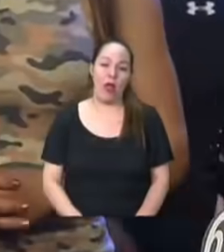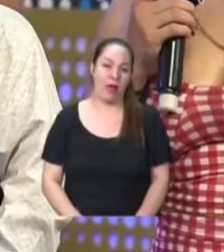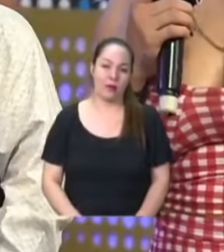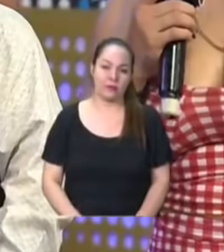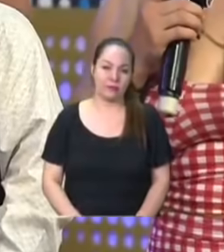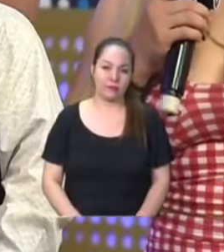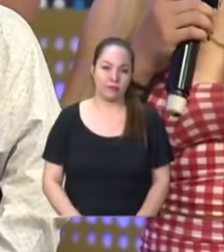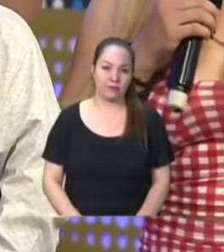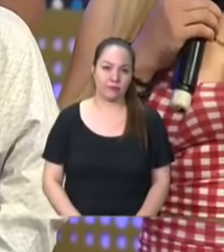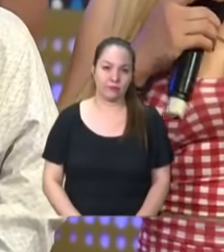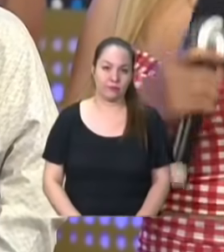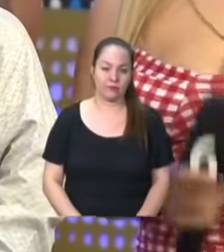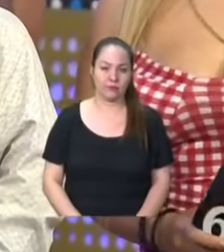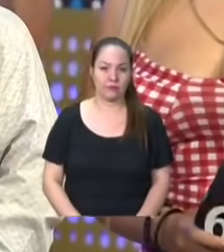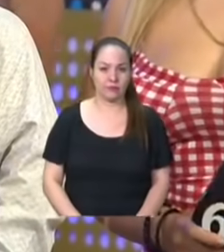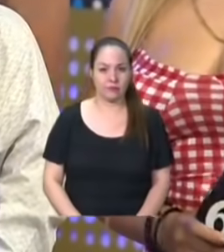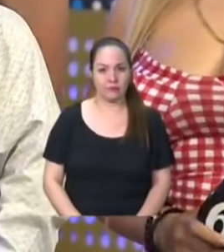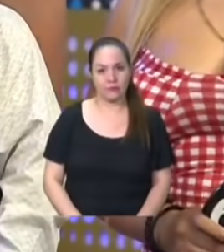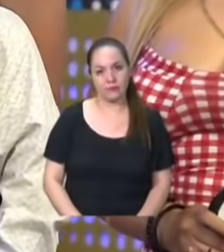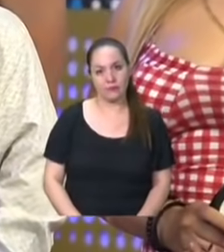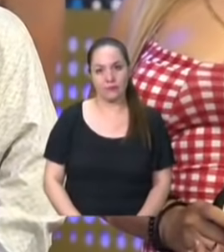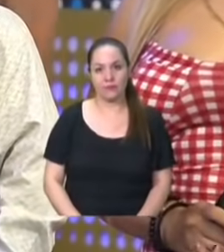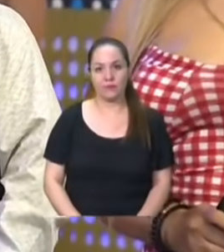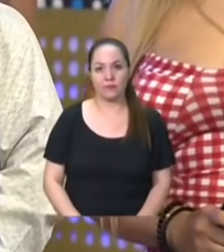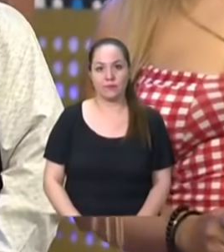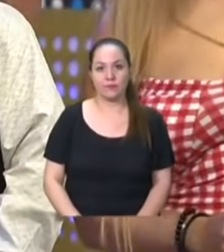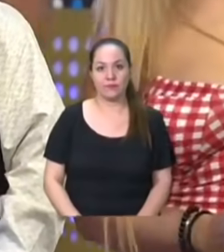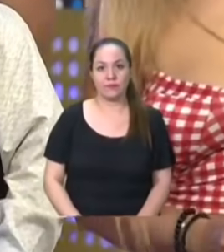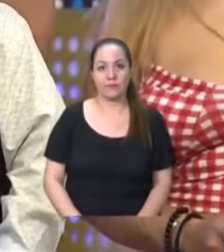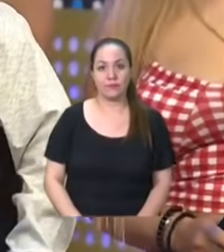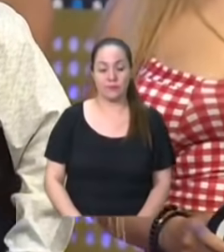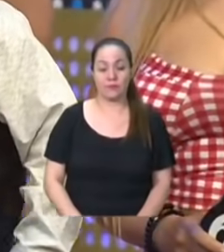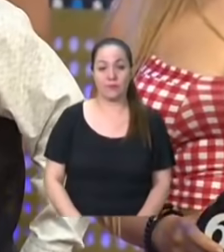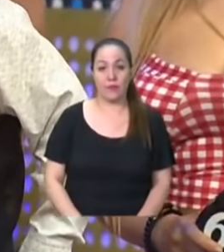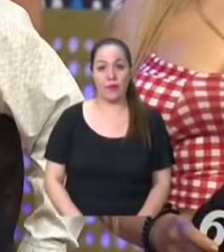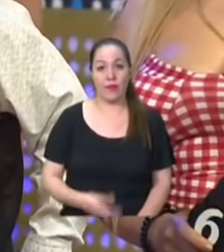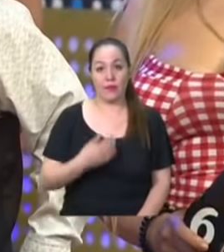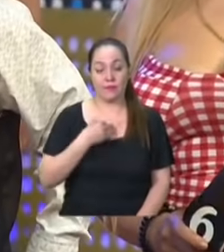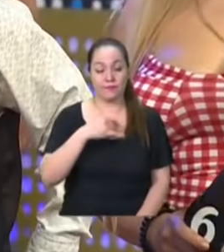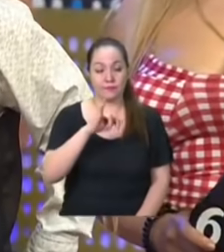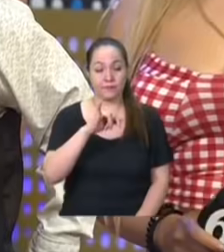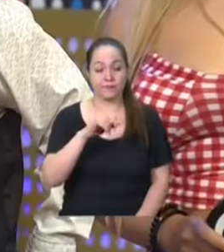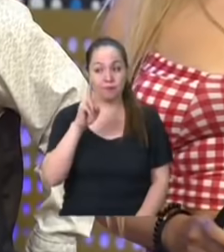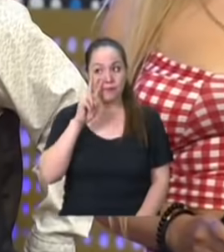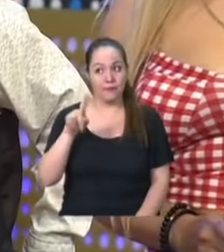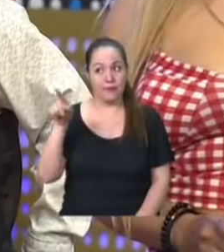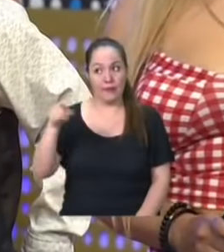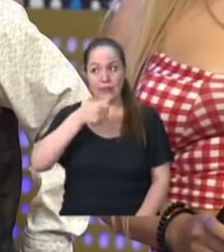tóxico. Mejor que le dé un lo beso. Acepto. Pues sí, la verdad.